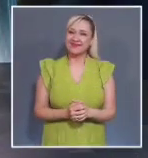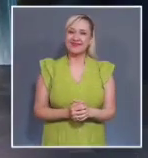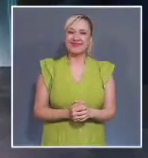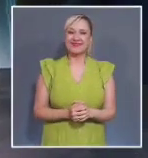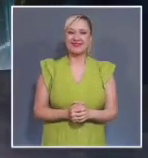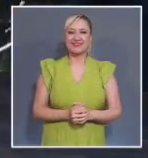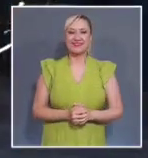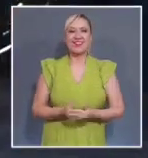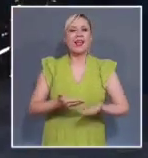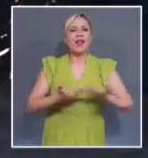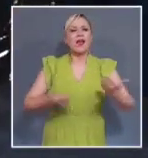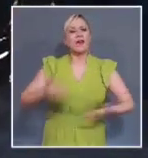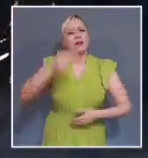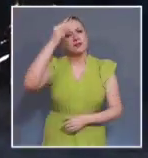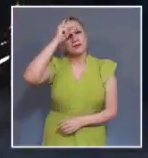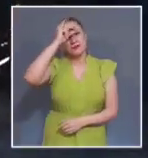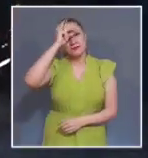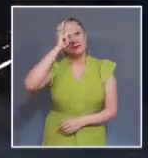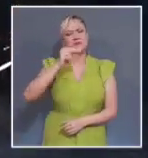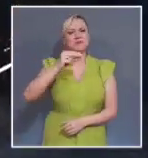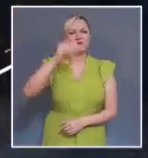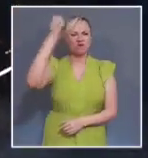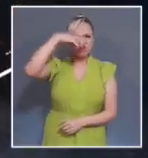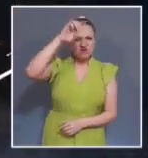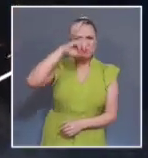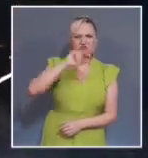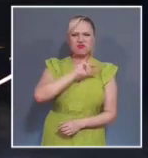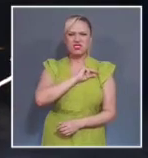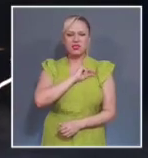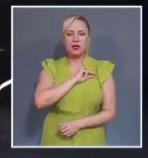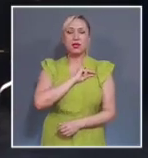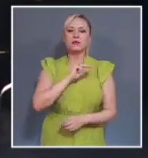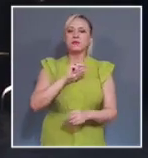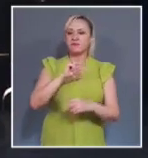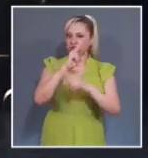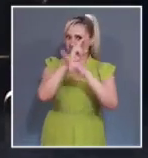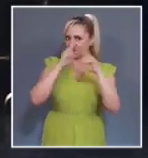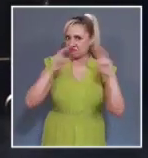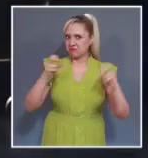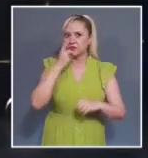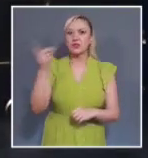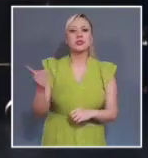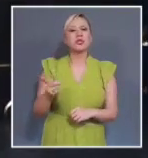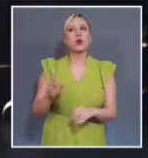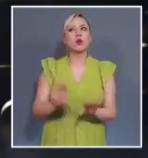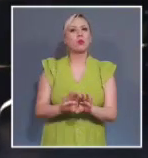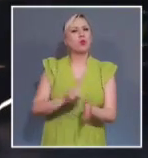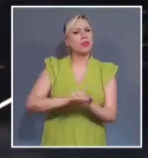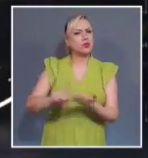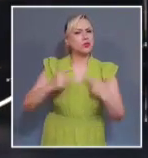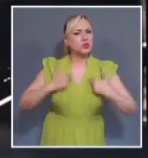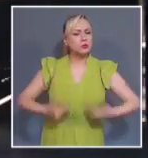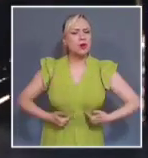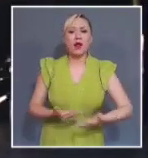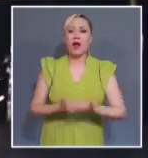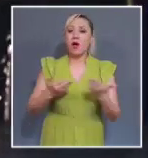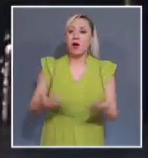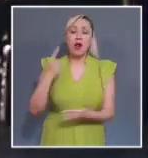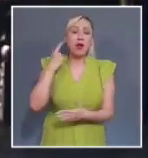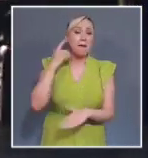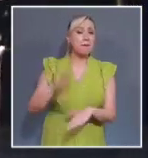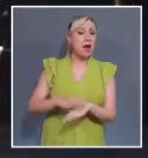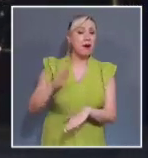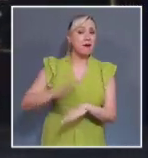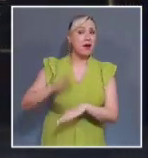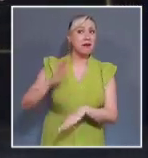Especialistas aseguraron que debe replantearse el marco de referencia de los derechos humanos, y es que cada vez existe más tensión entre lo que